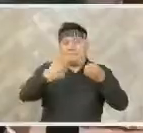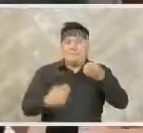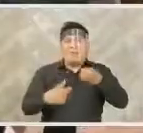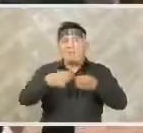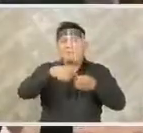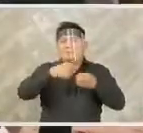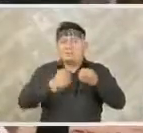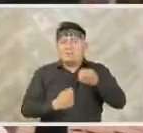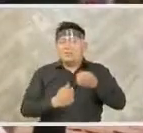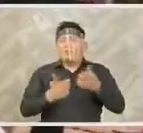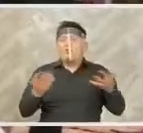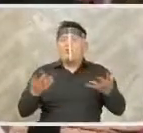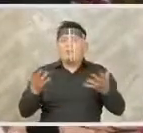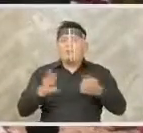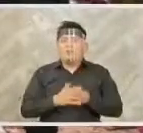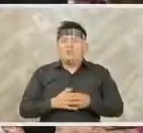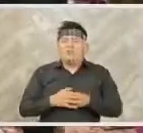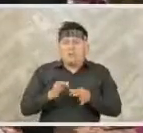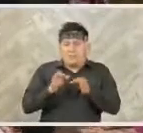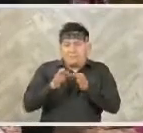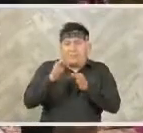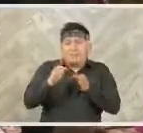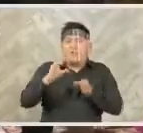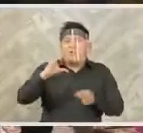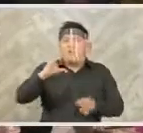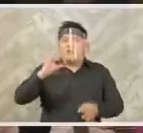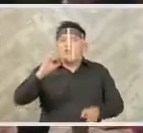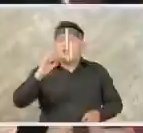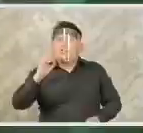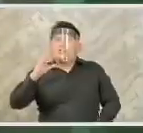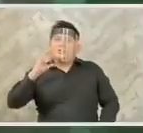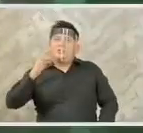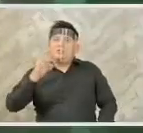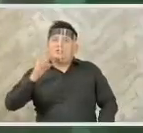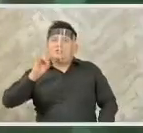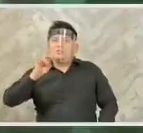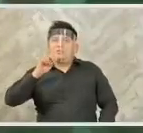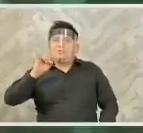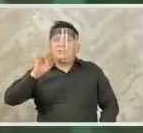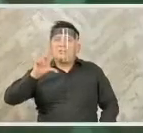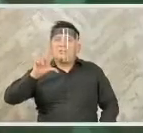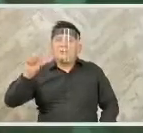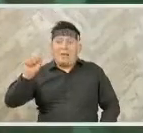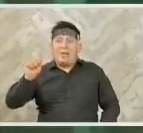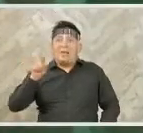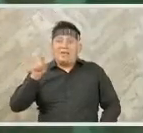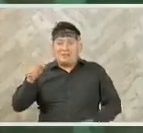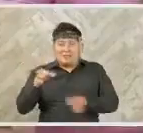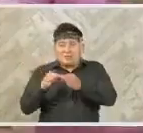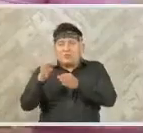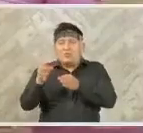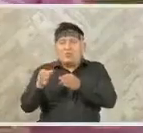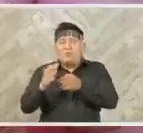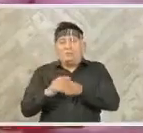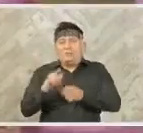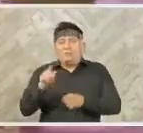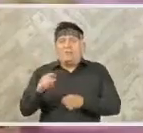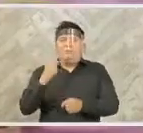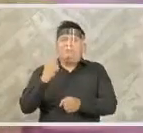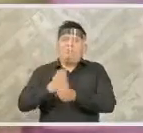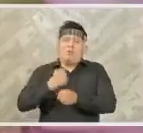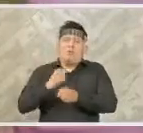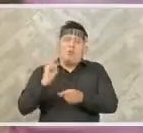vereda La Cochinilla de Agua Clara. Entonces, esos trabajos que hemos